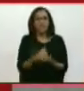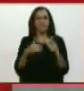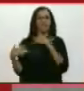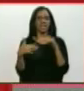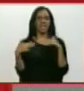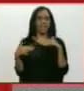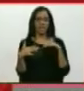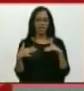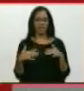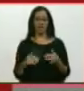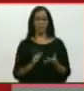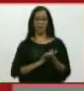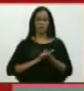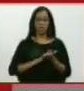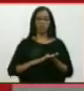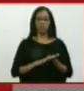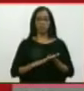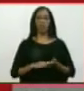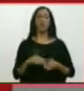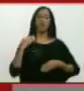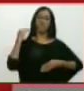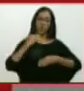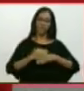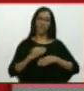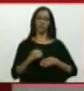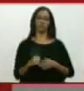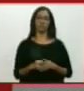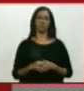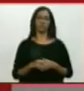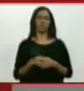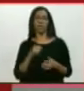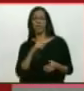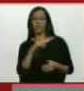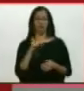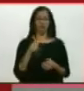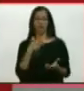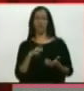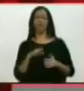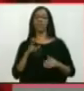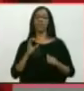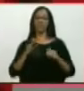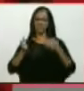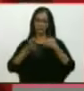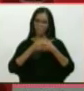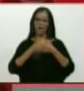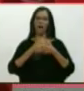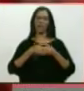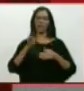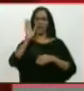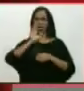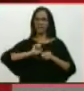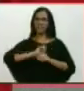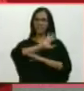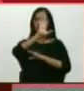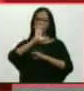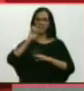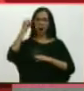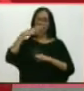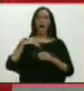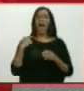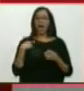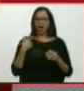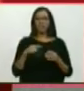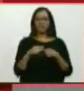para solventar la crisis que tenemos por el bloqueo. Y no con esto estoy tapando el sol con un dedo. Tenemos una